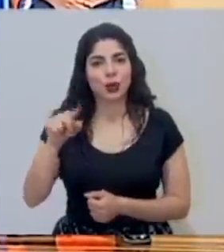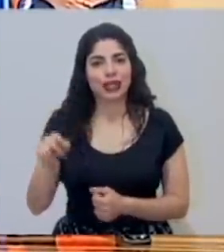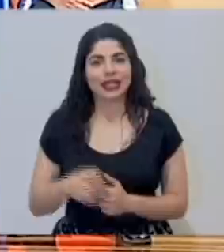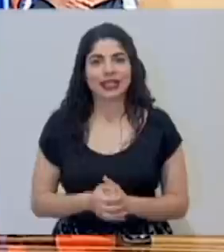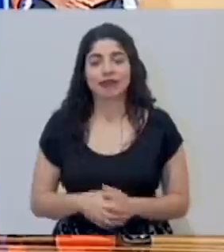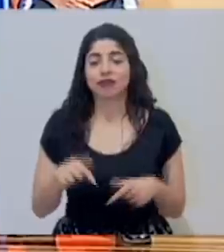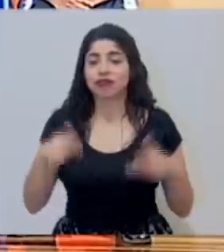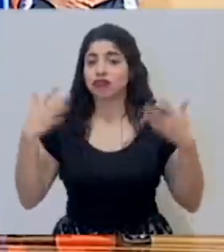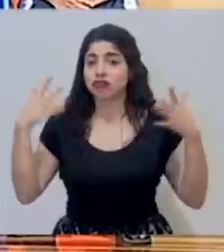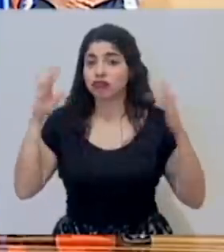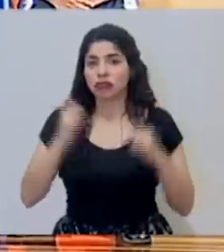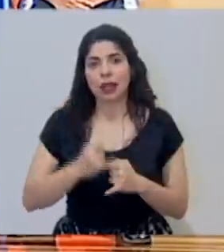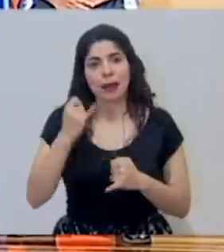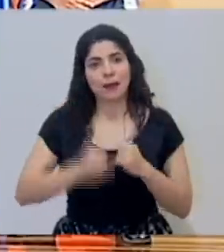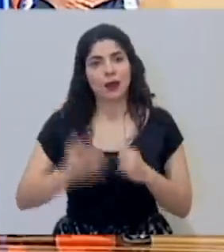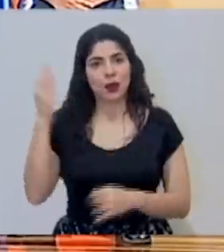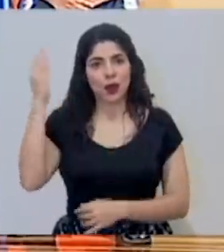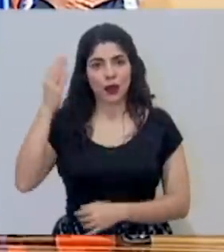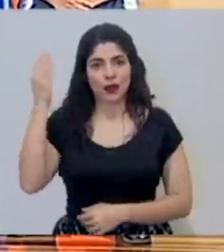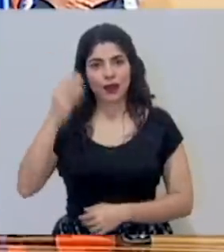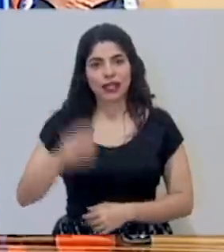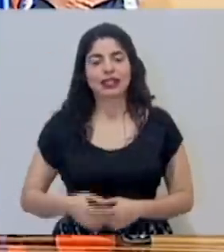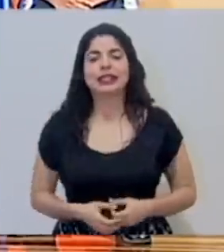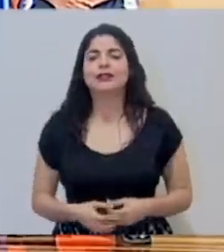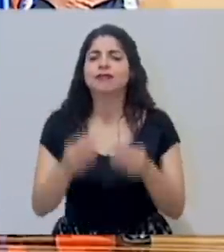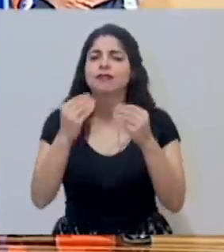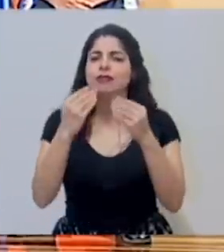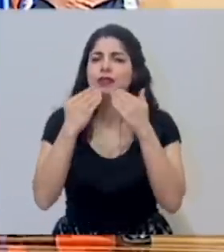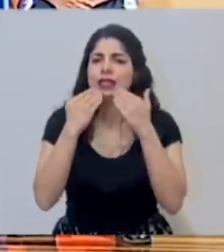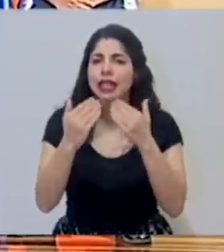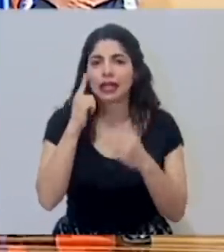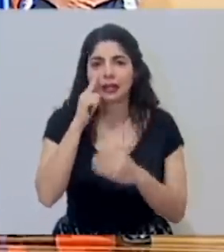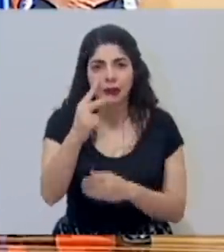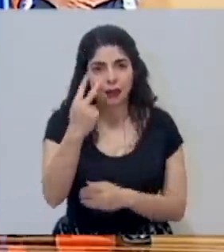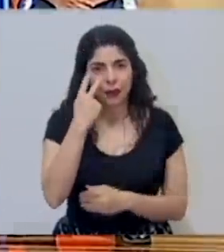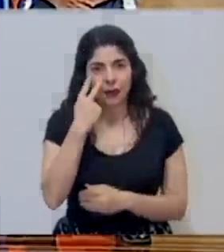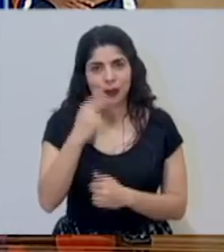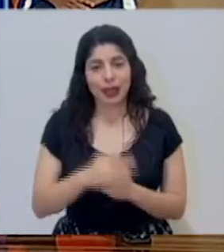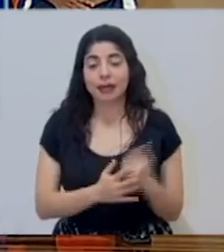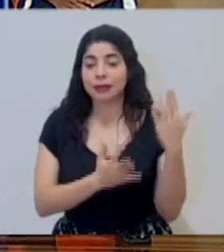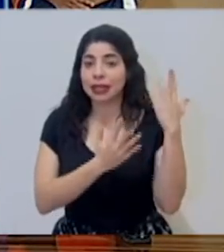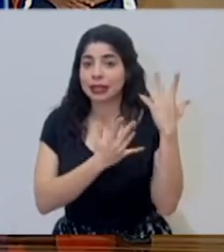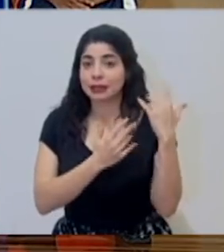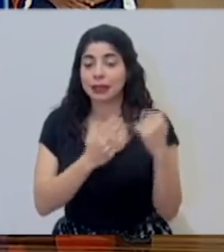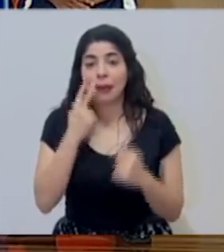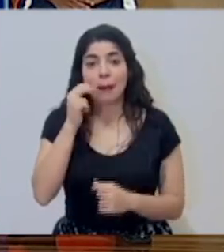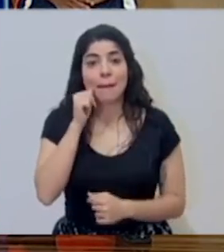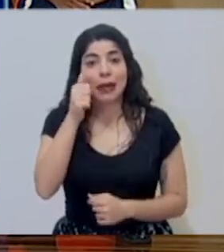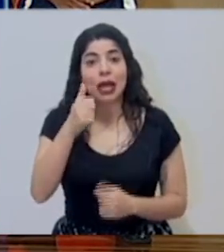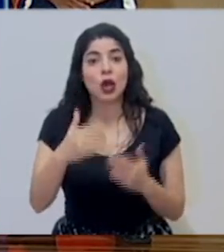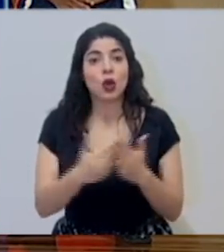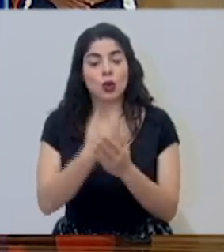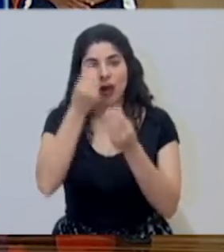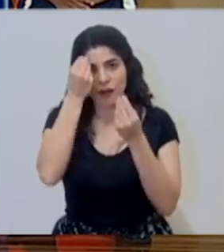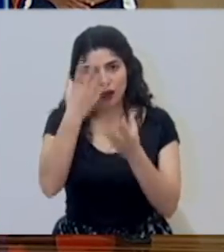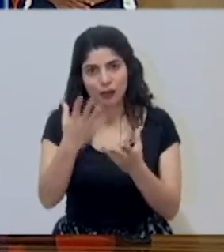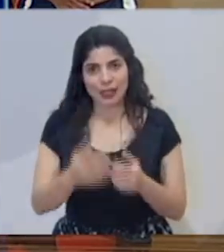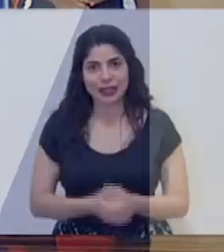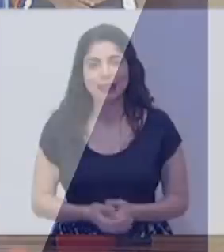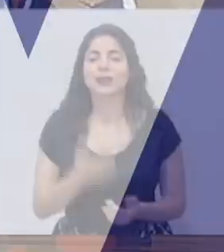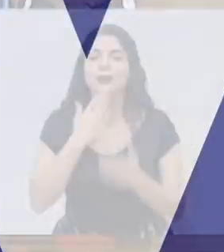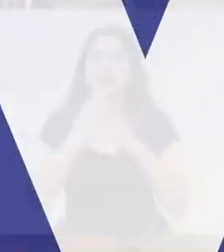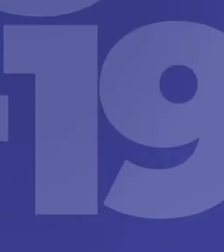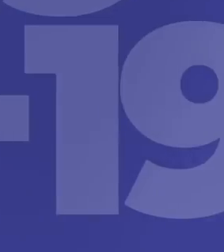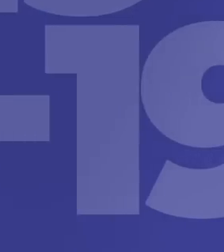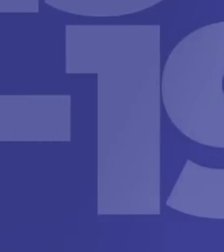damos por concluida esta conferencia de prensa muchas gracias por su sintonía los esperamos mañana con una nueva actualización muy